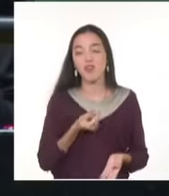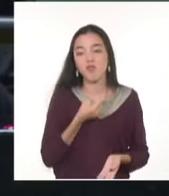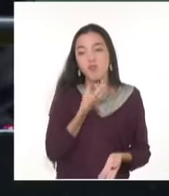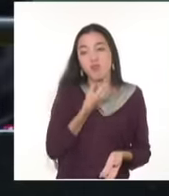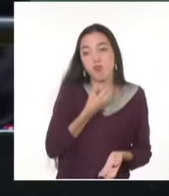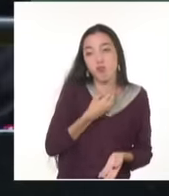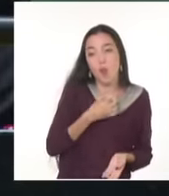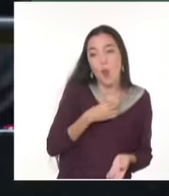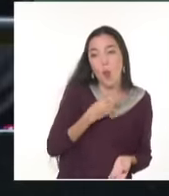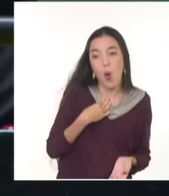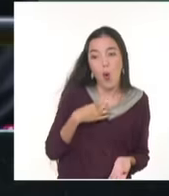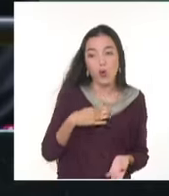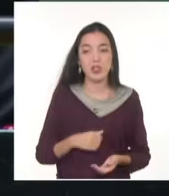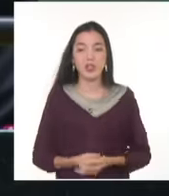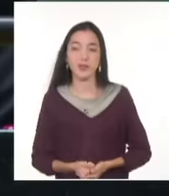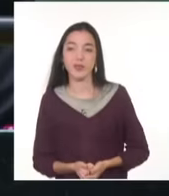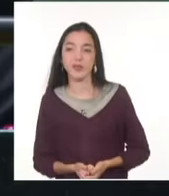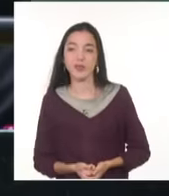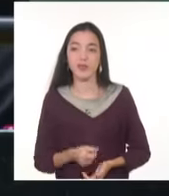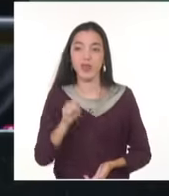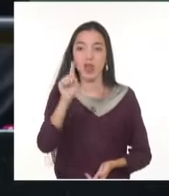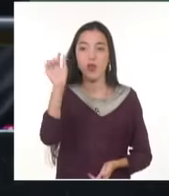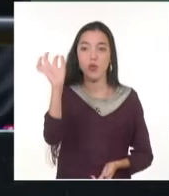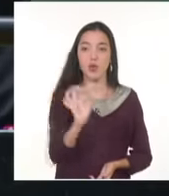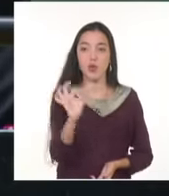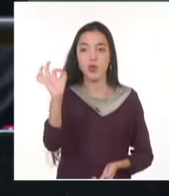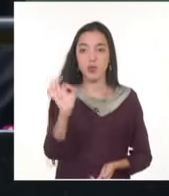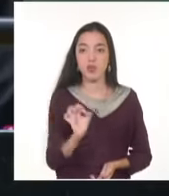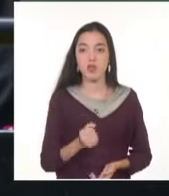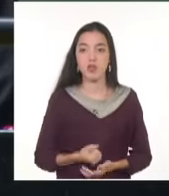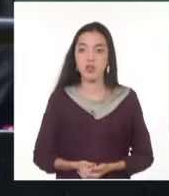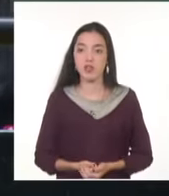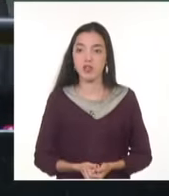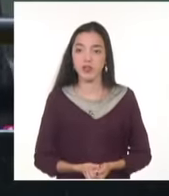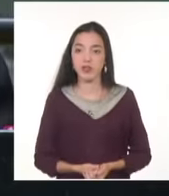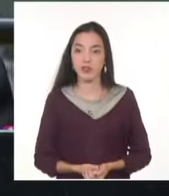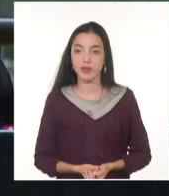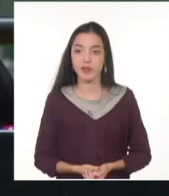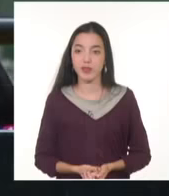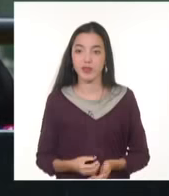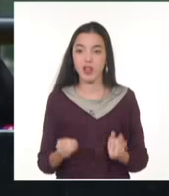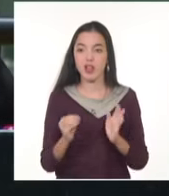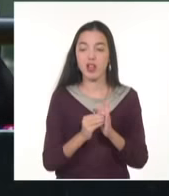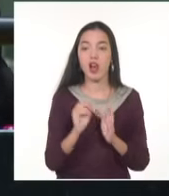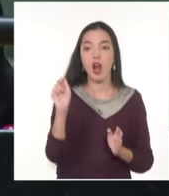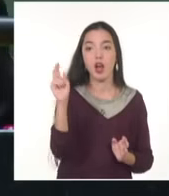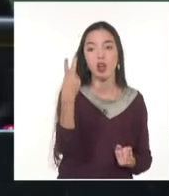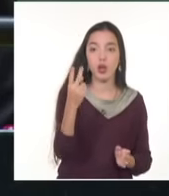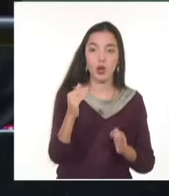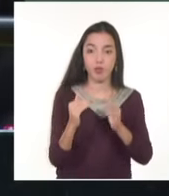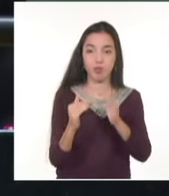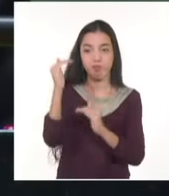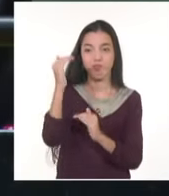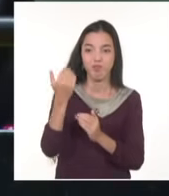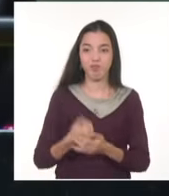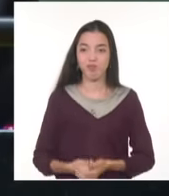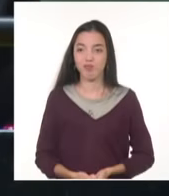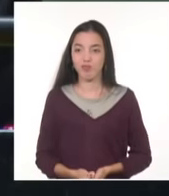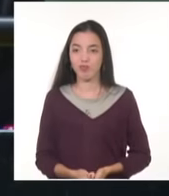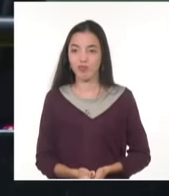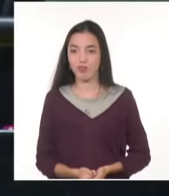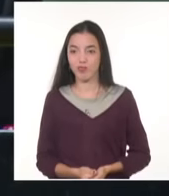El 1% más rico acumula casi el doble de riqueza que el resto